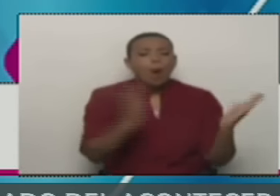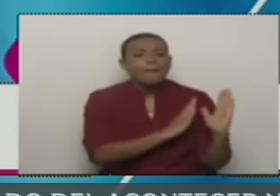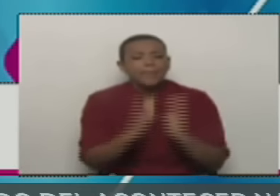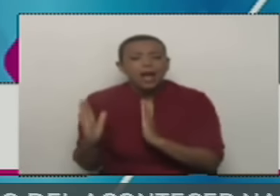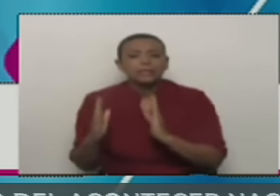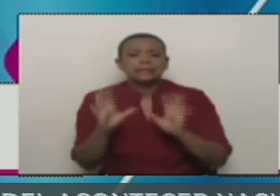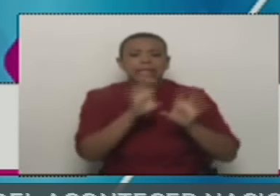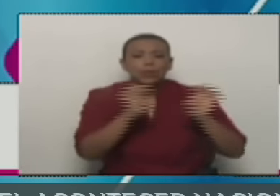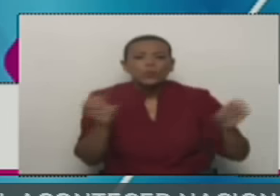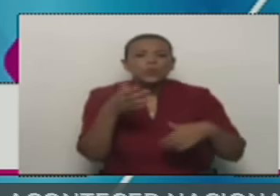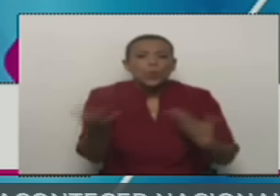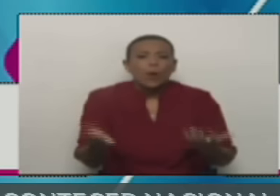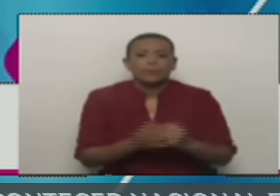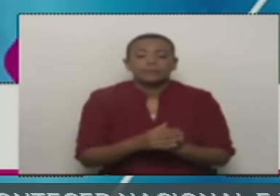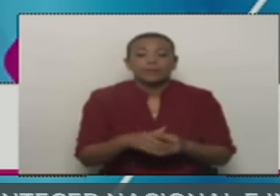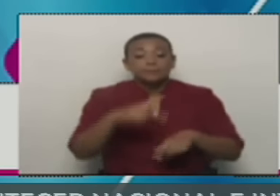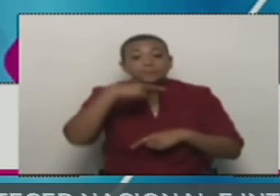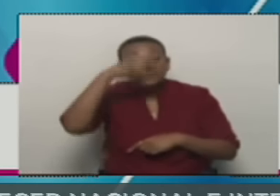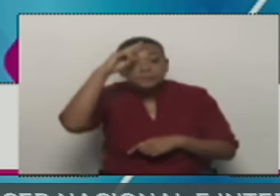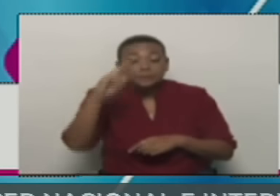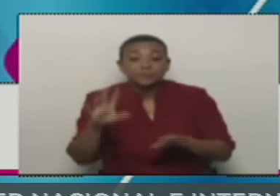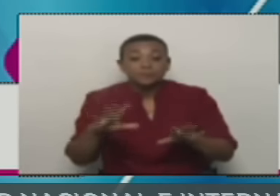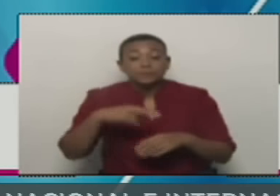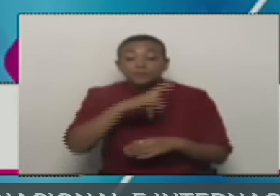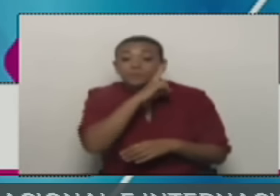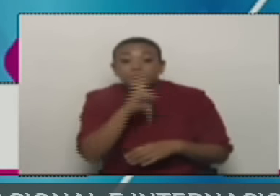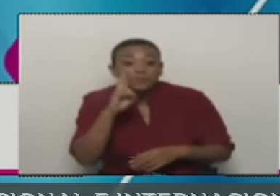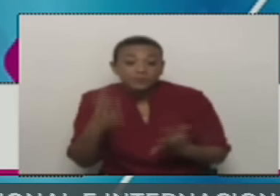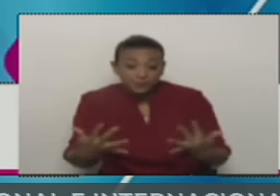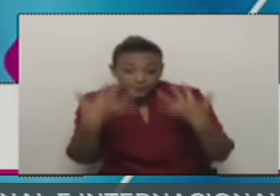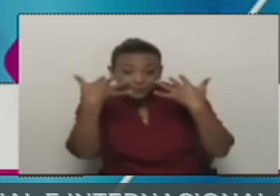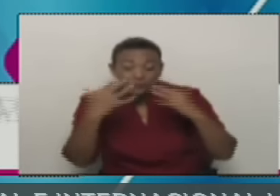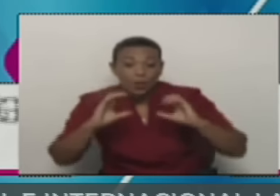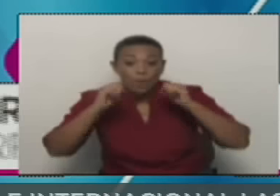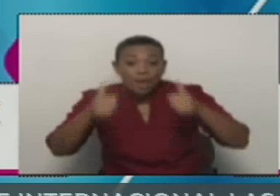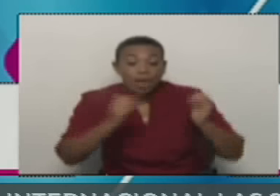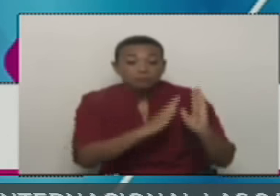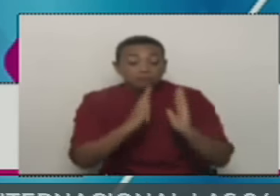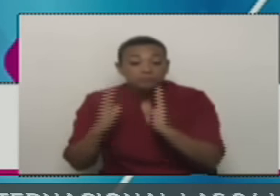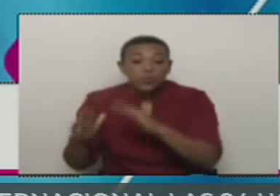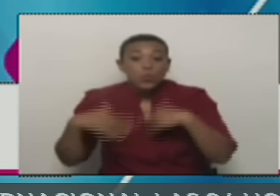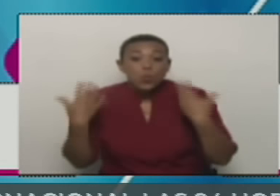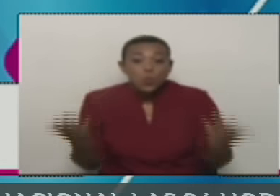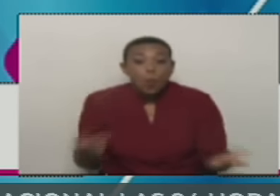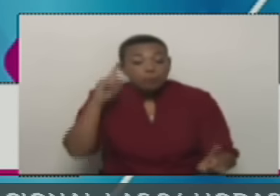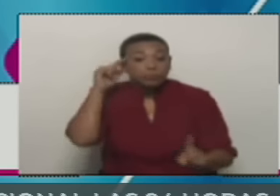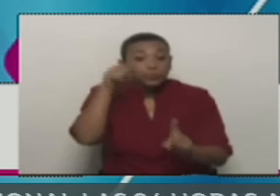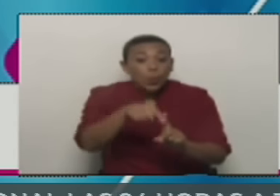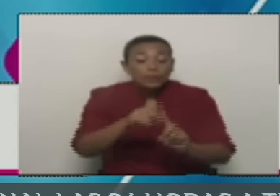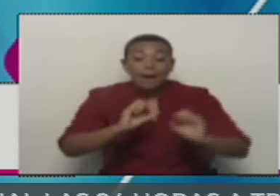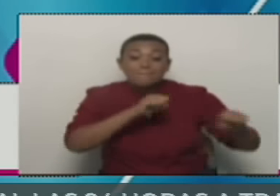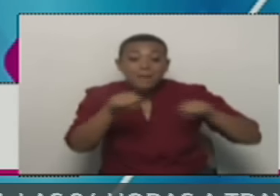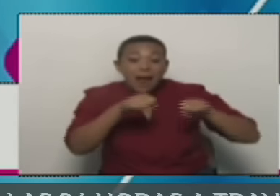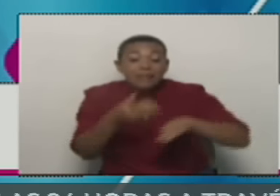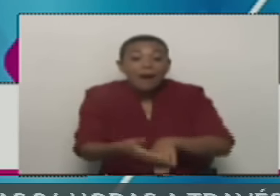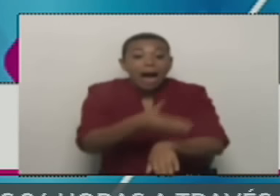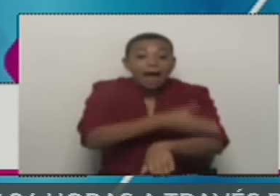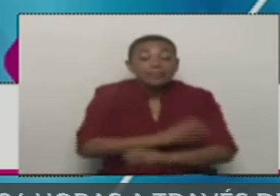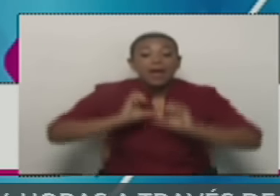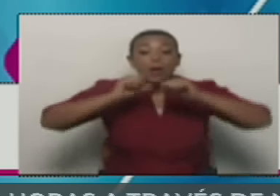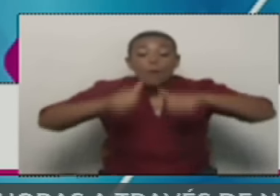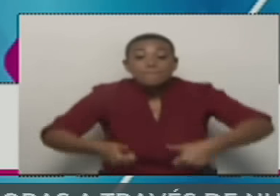Vamos a explicarle, madre, padre, representante, muchachos, tenemos aquí el cronograma, todo lo que va a ser el preparativo o